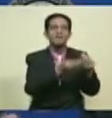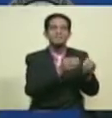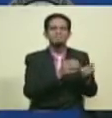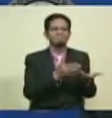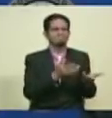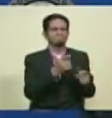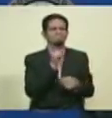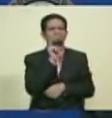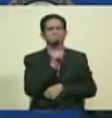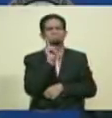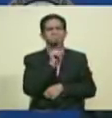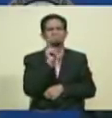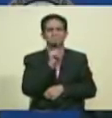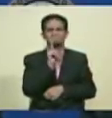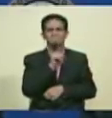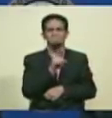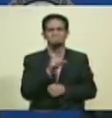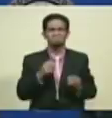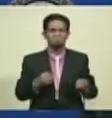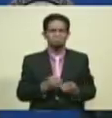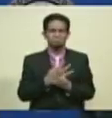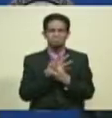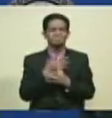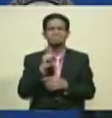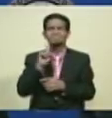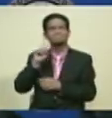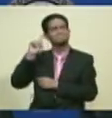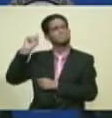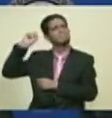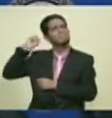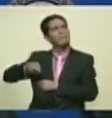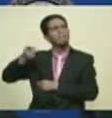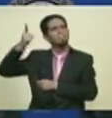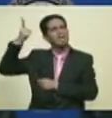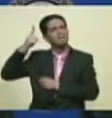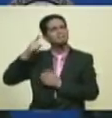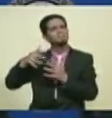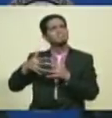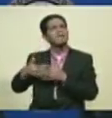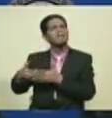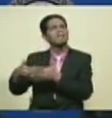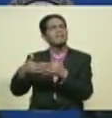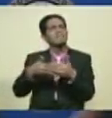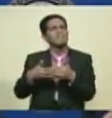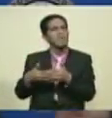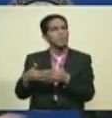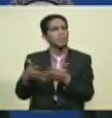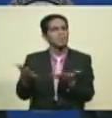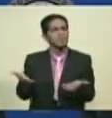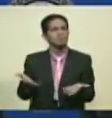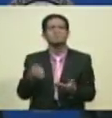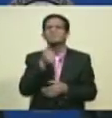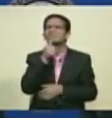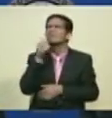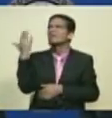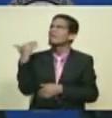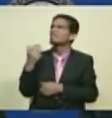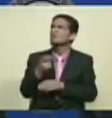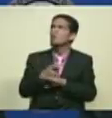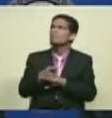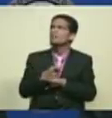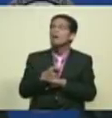¿qué autoridad de la OEA? Fue bajo la autoridad de el comandante en jefe entonces, ¿quién gobernaba en Estados Unidos